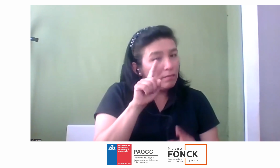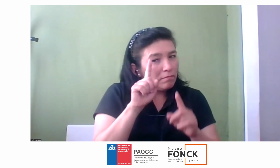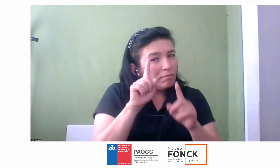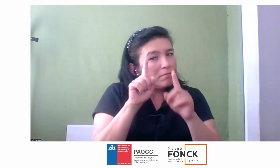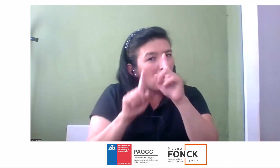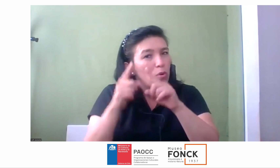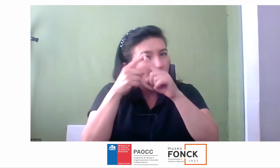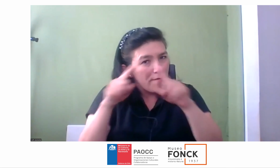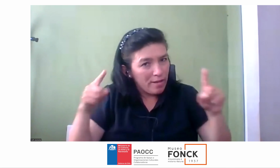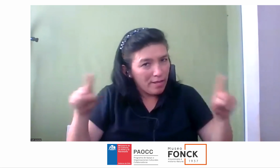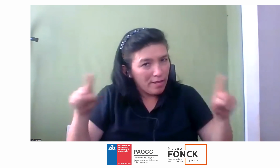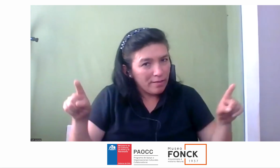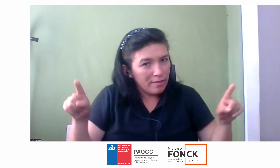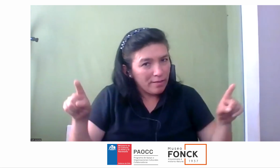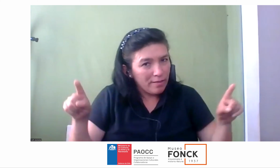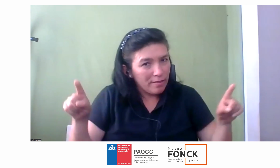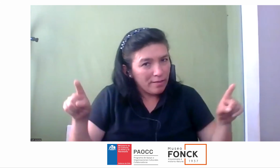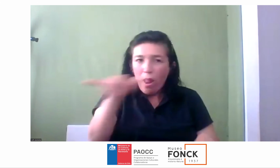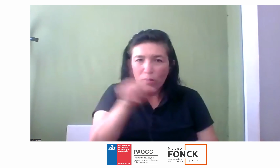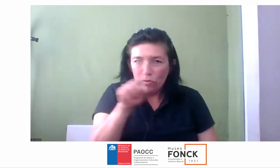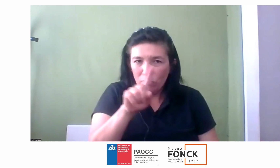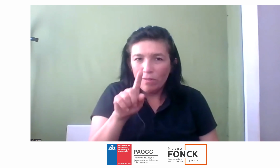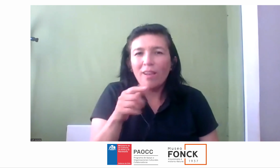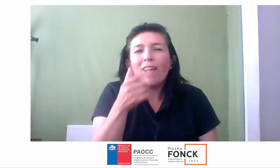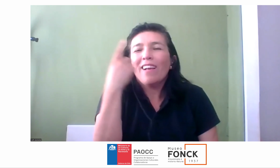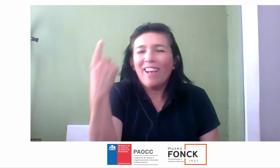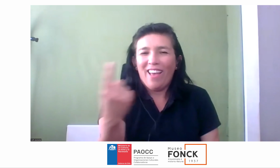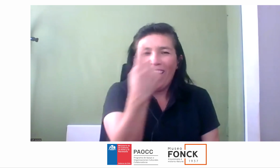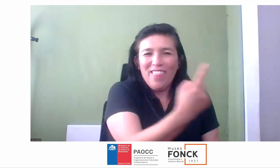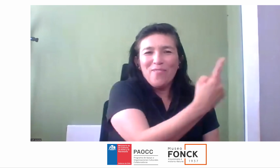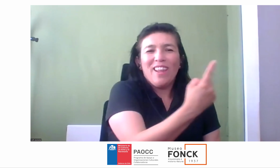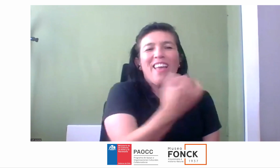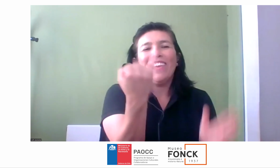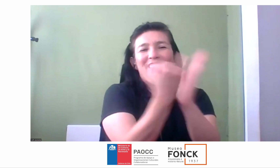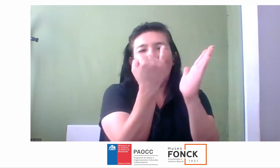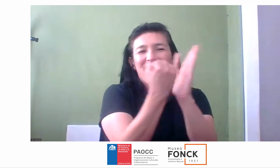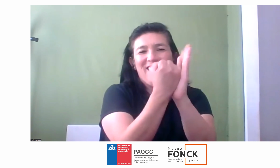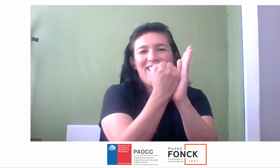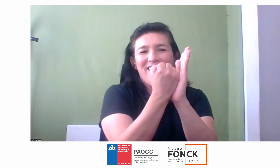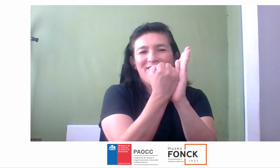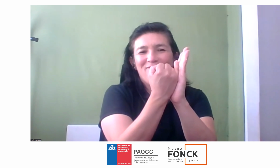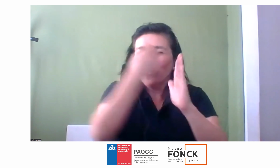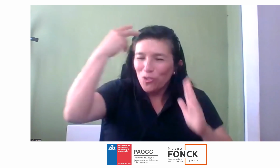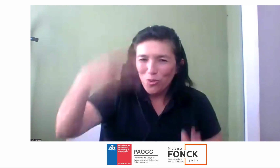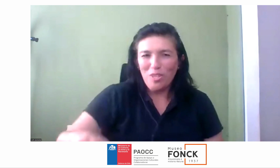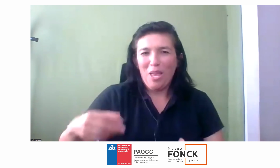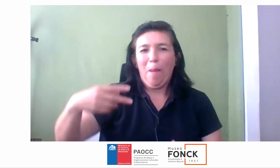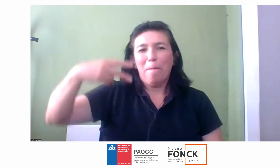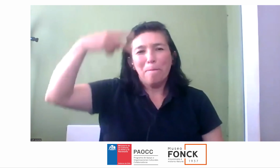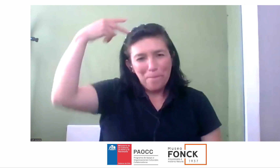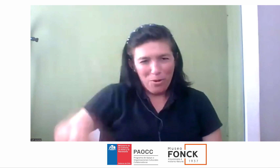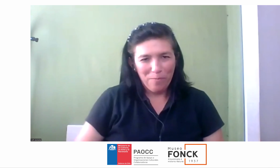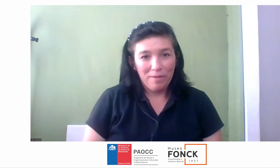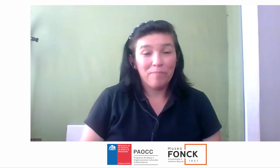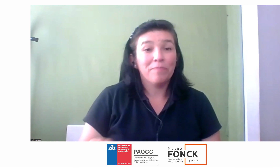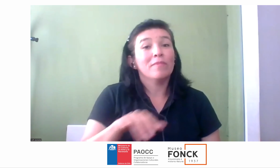hay identidades locales jugando un rol ahí, ¿ya? Y que se ven esas diferencias entre valles. Ahora, cuando pasamos a la